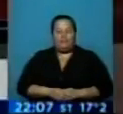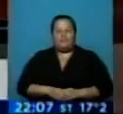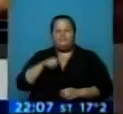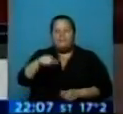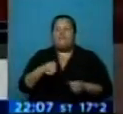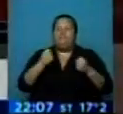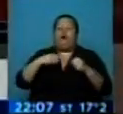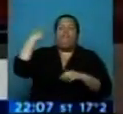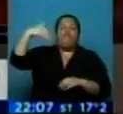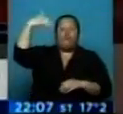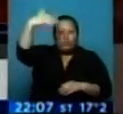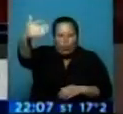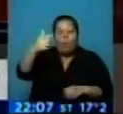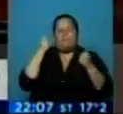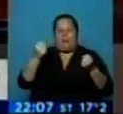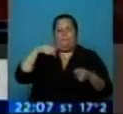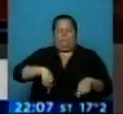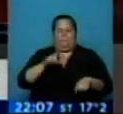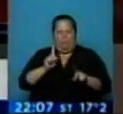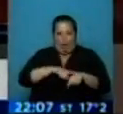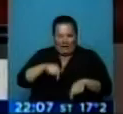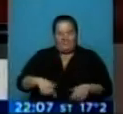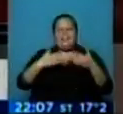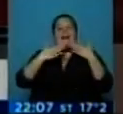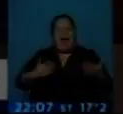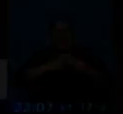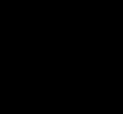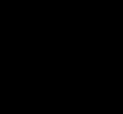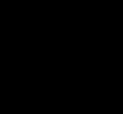ese gran futuro y ese gran presente. Gracias de todo corazón.